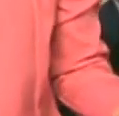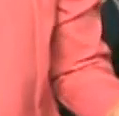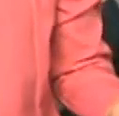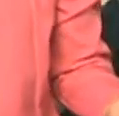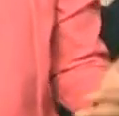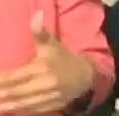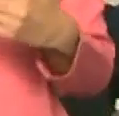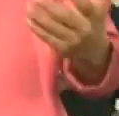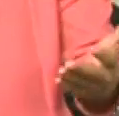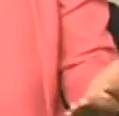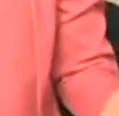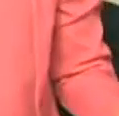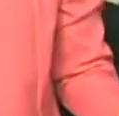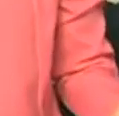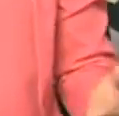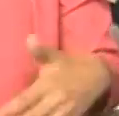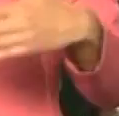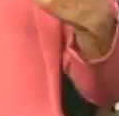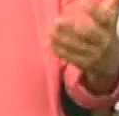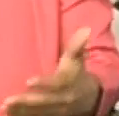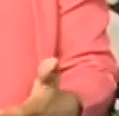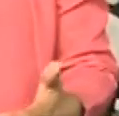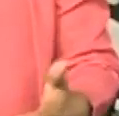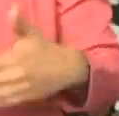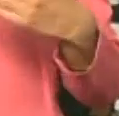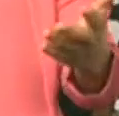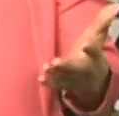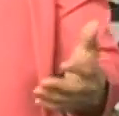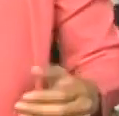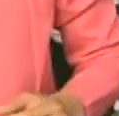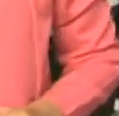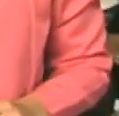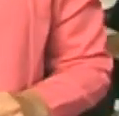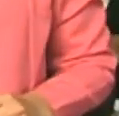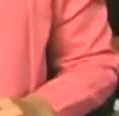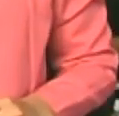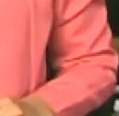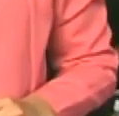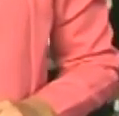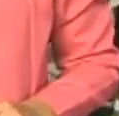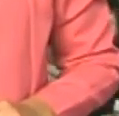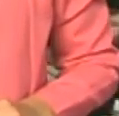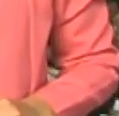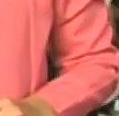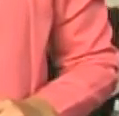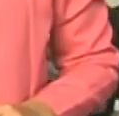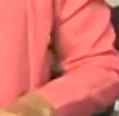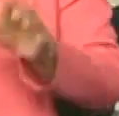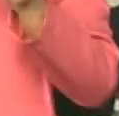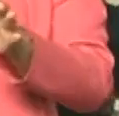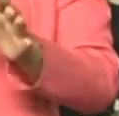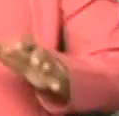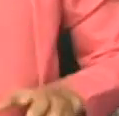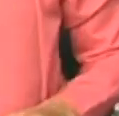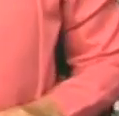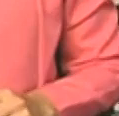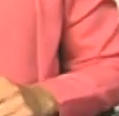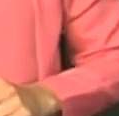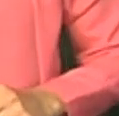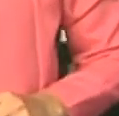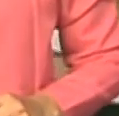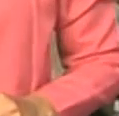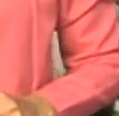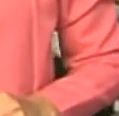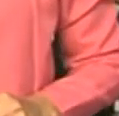las propuestas priorizadas para favorecer y para mejorar el bienestar de la clase trabajadora de la nación. Nosotros con esta